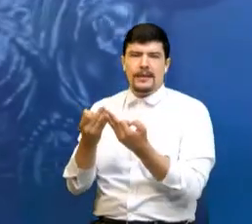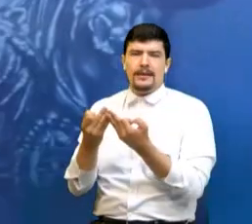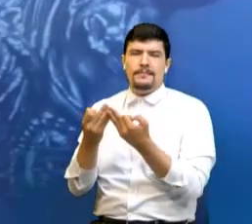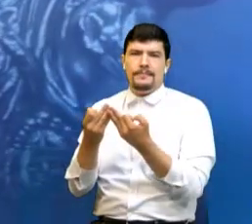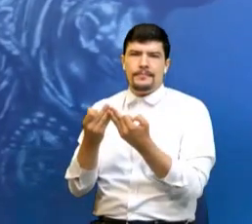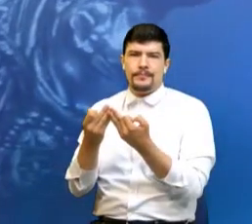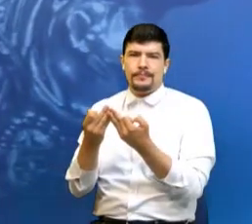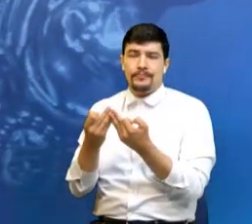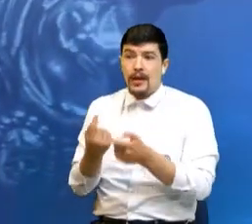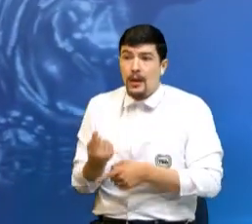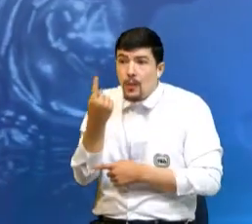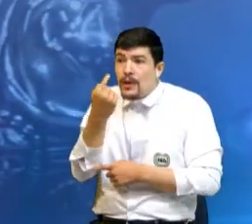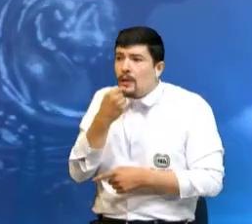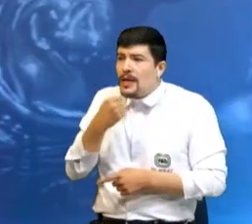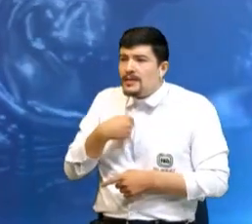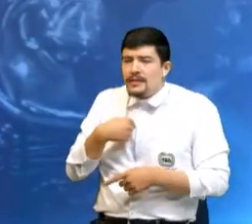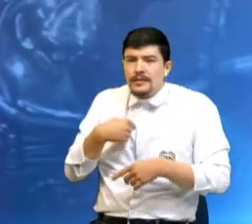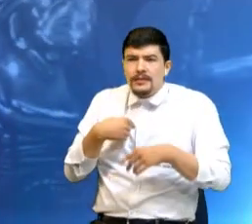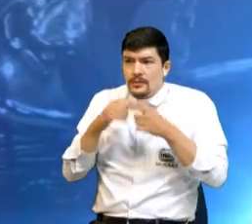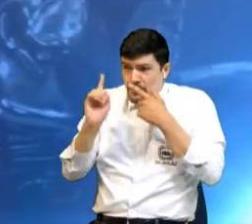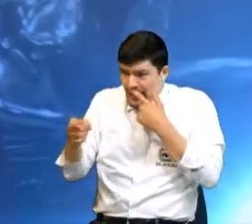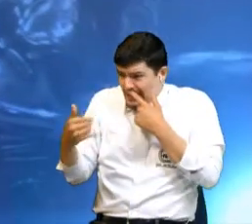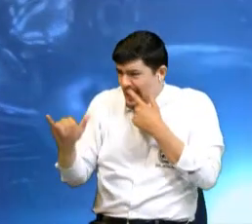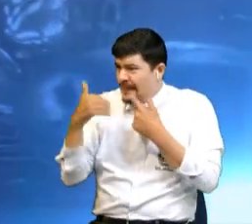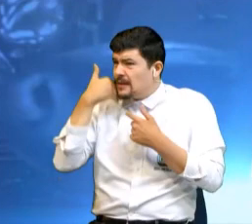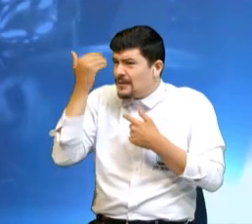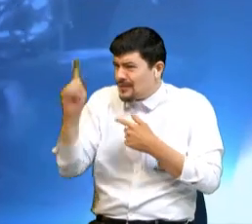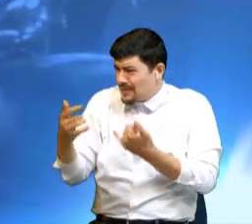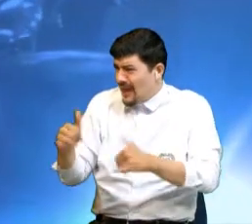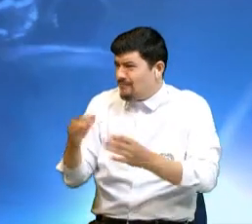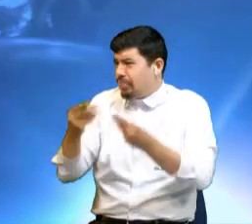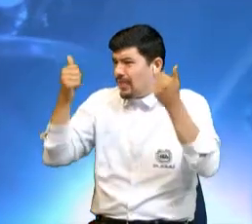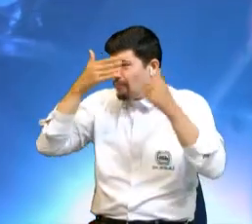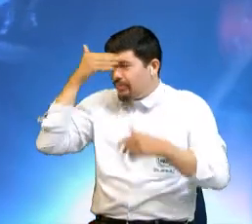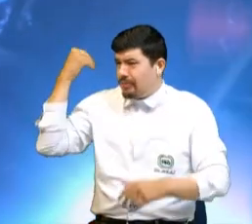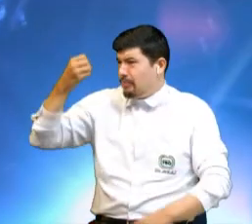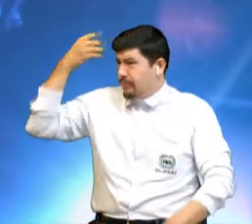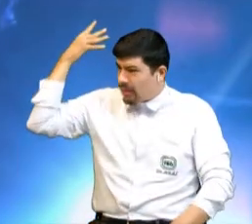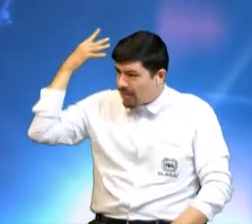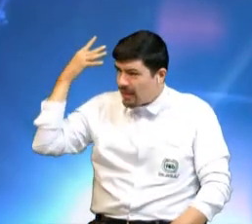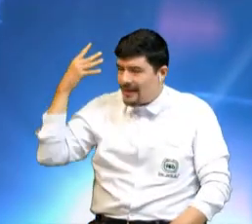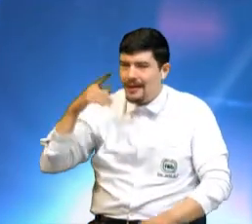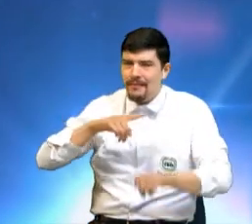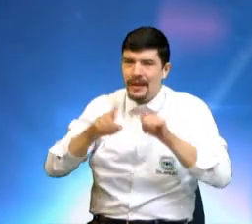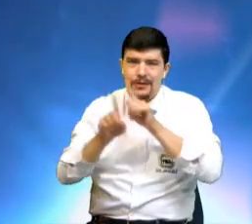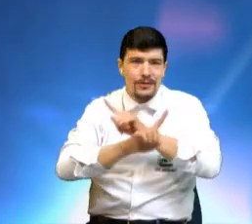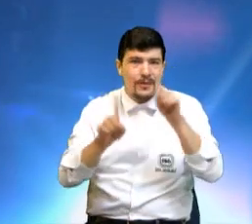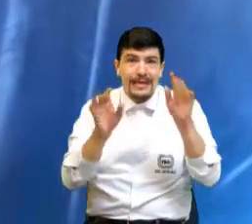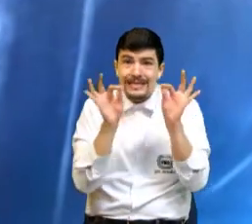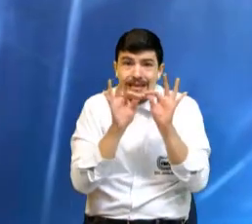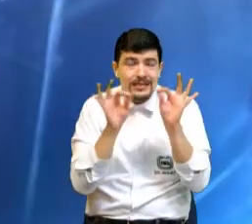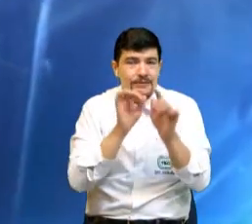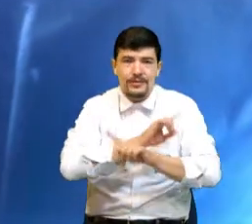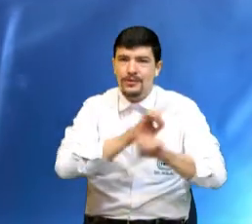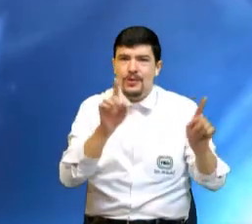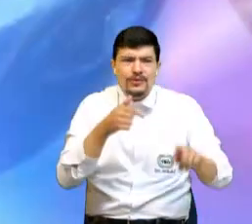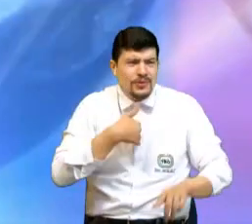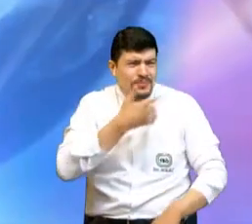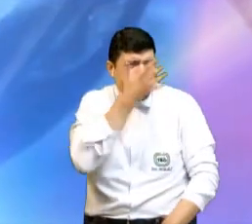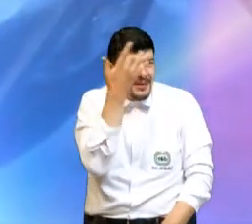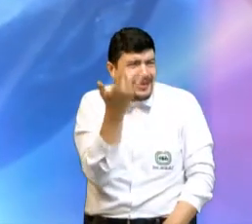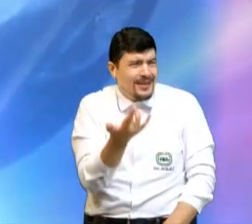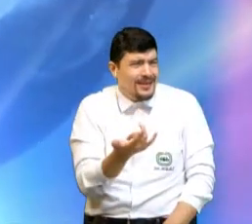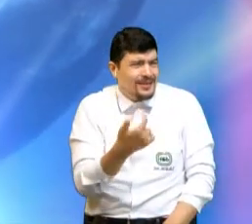y lo único que le dice a uno es, usted ya está grande, supérelo. Y resulta que eso no es así de sencillo. Uno no tiene por qué